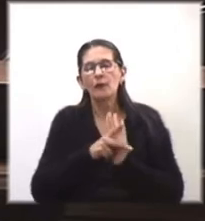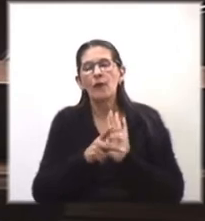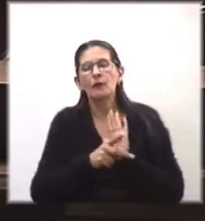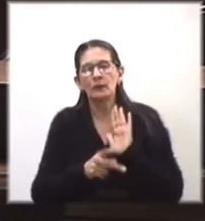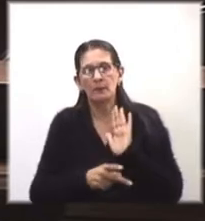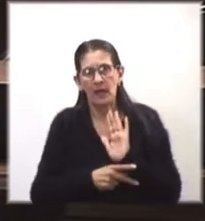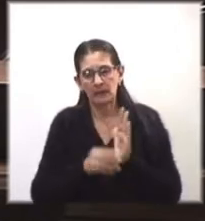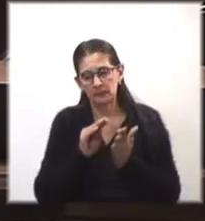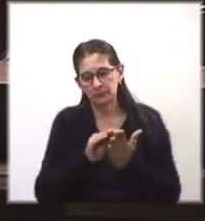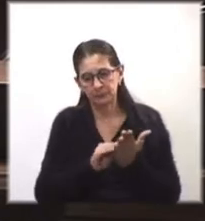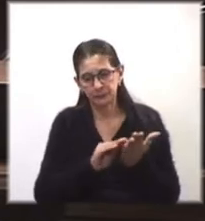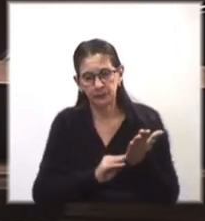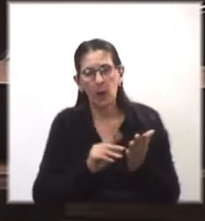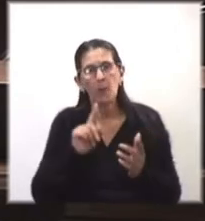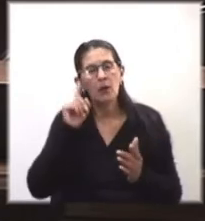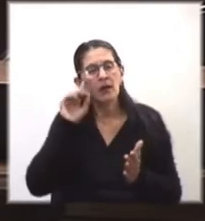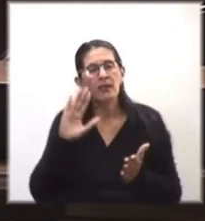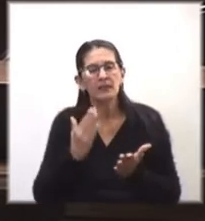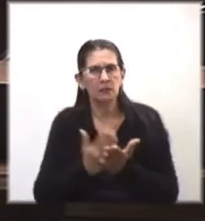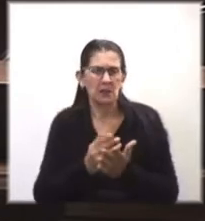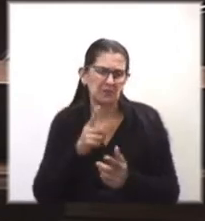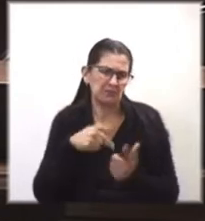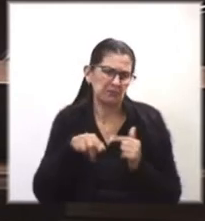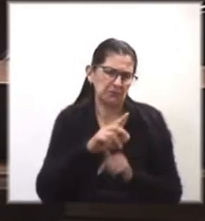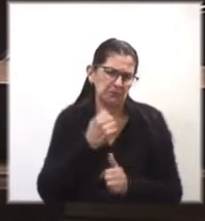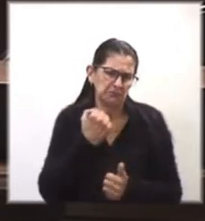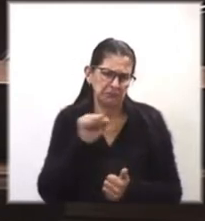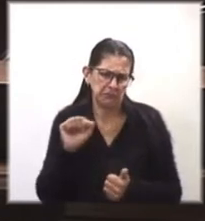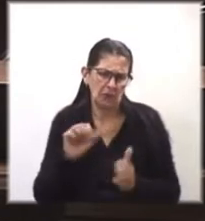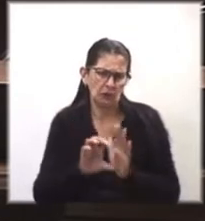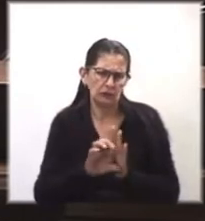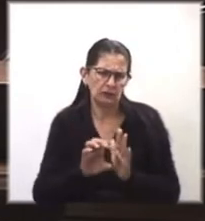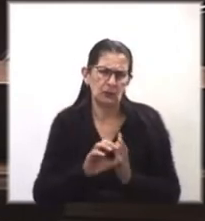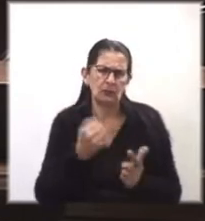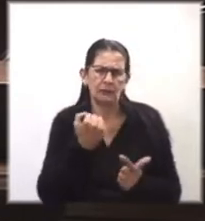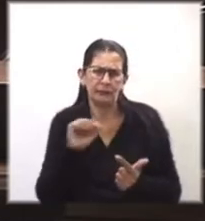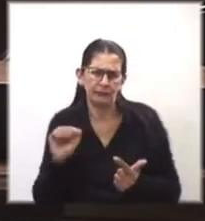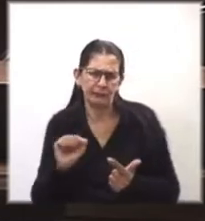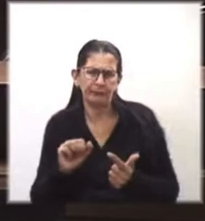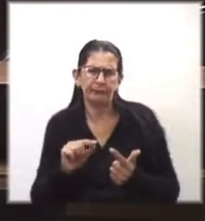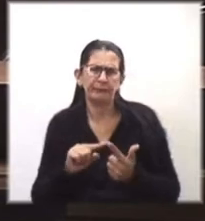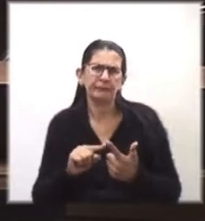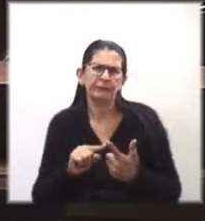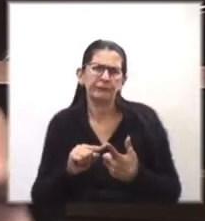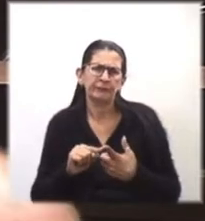impuestas por la dictadura que violaban todo, violaban la Constitución, violaban